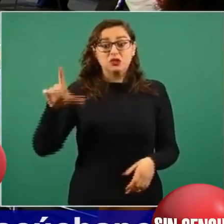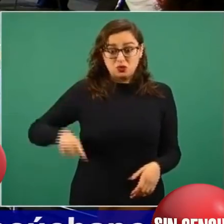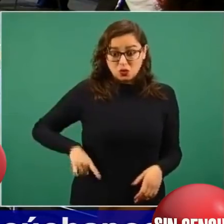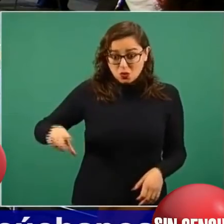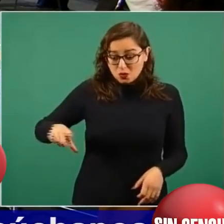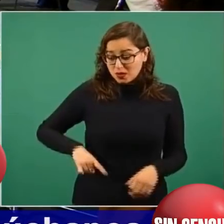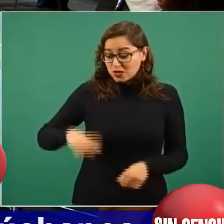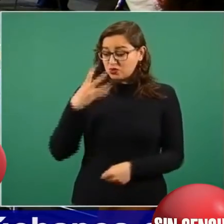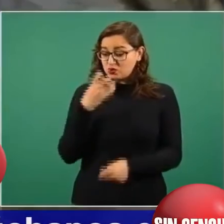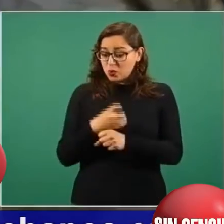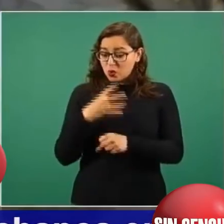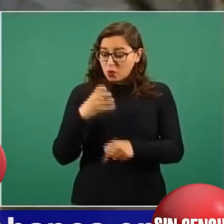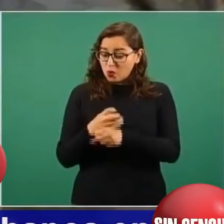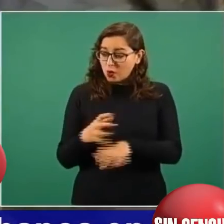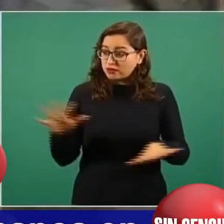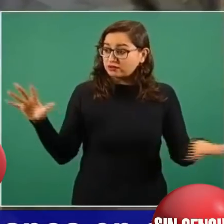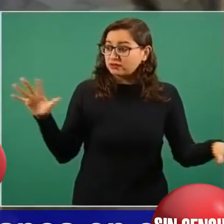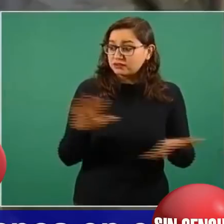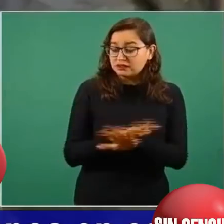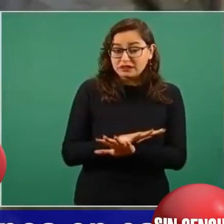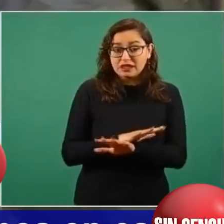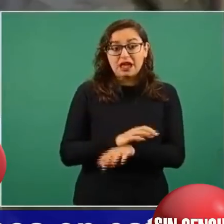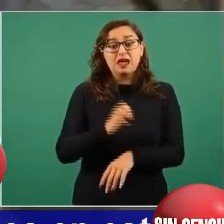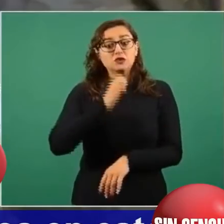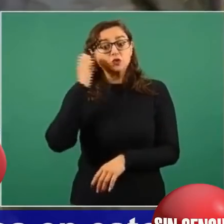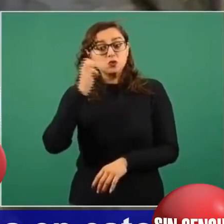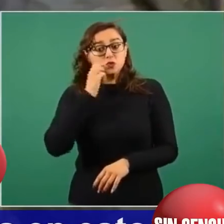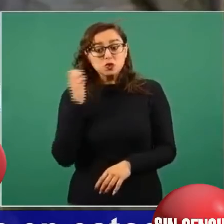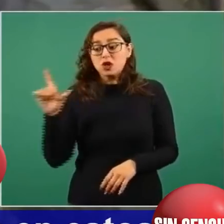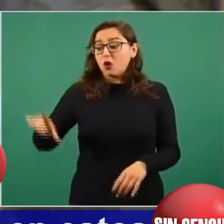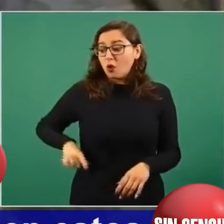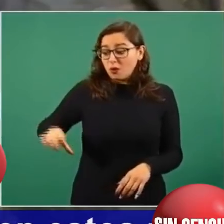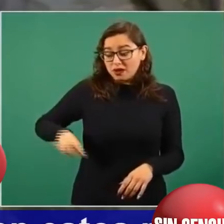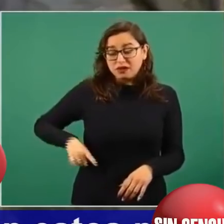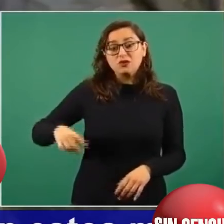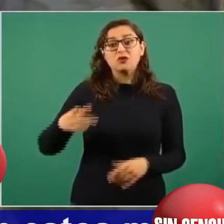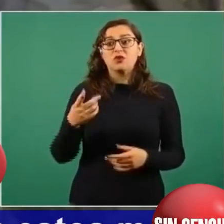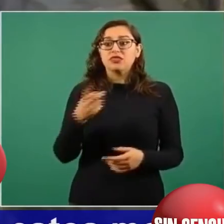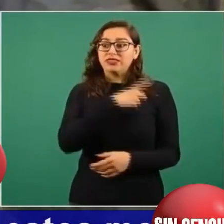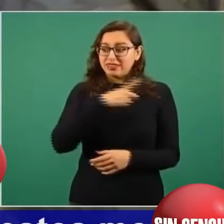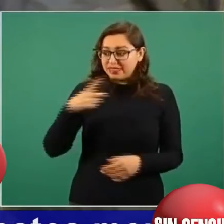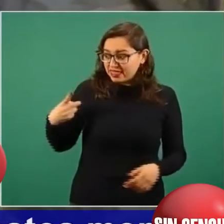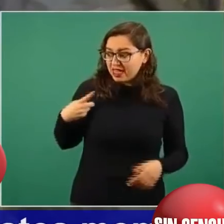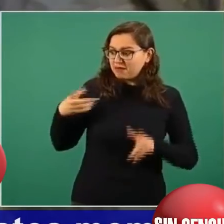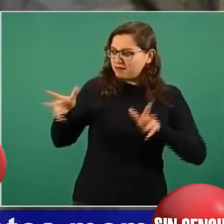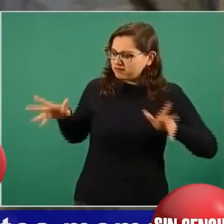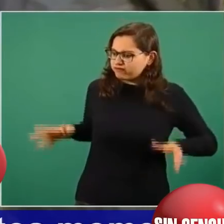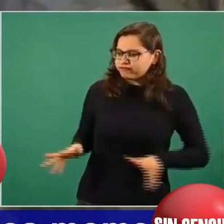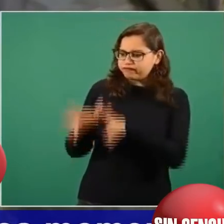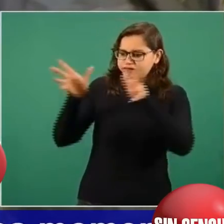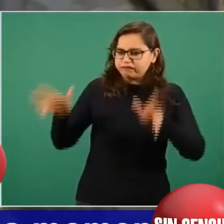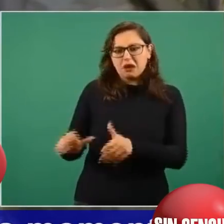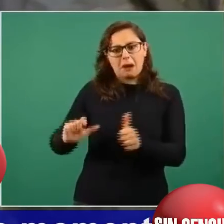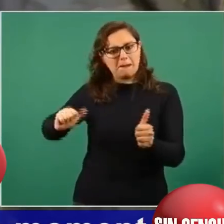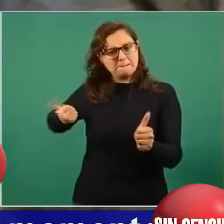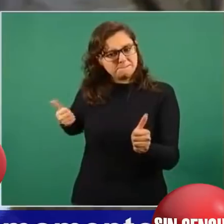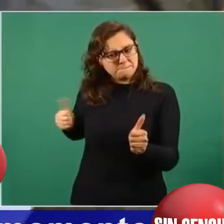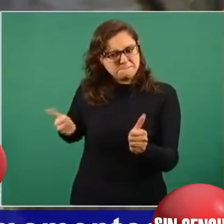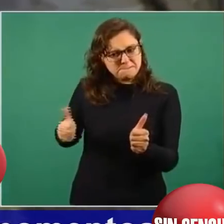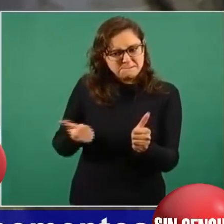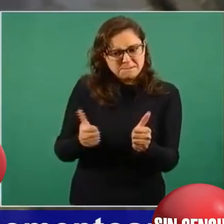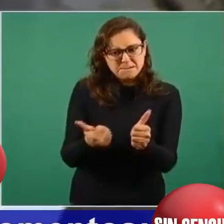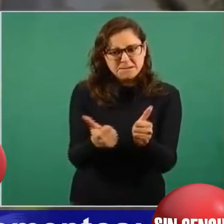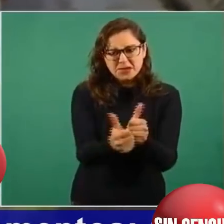a nuestras escuelas, a esas escuelas que fueron olvidadas durante mucho tiempo, esas escuelas que se